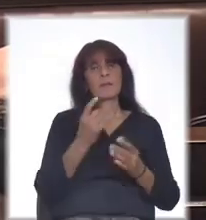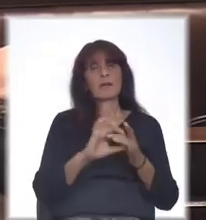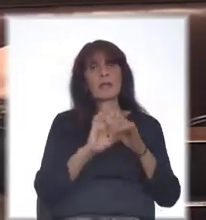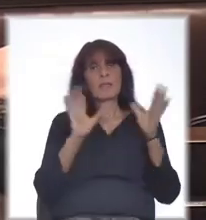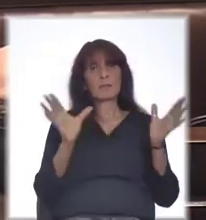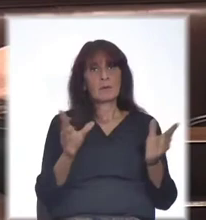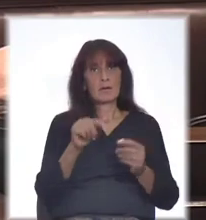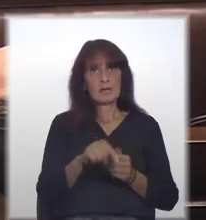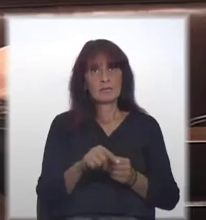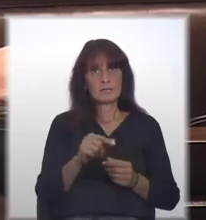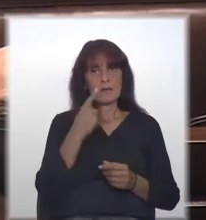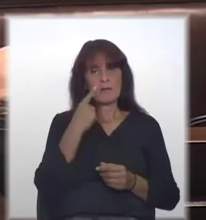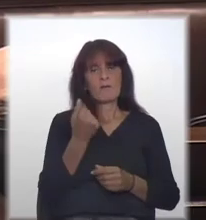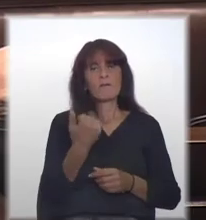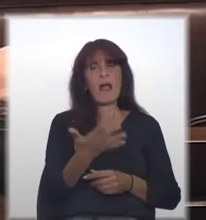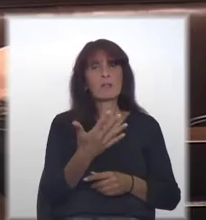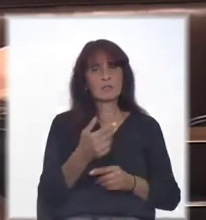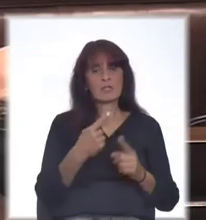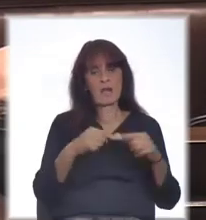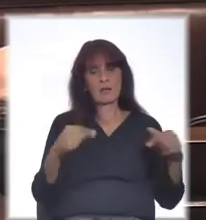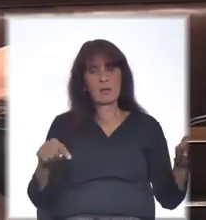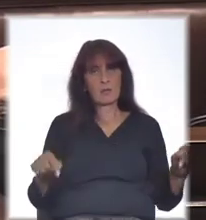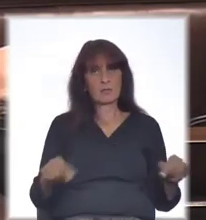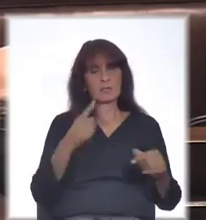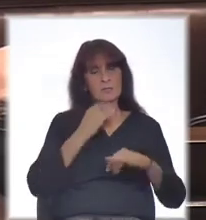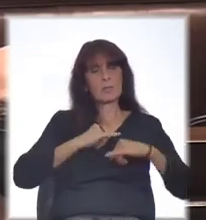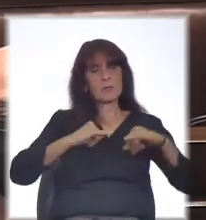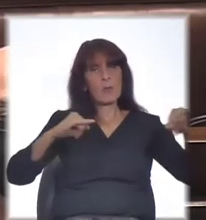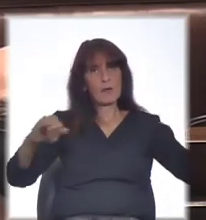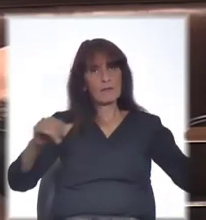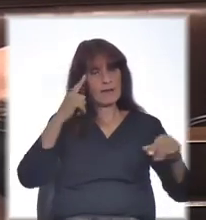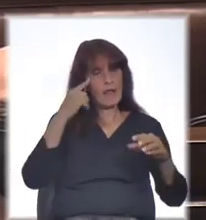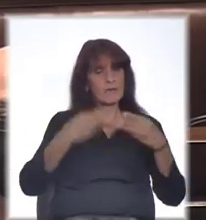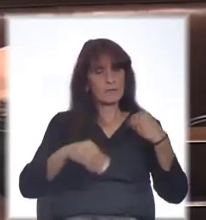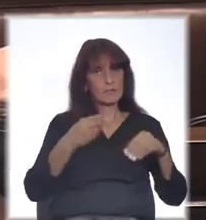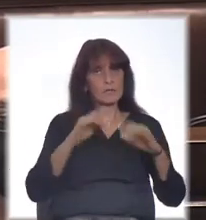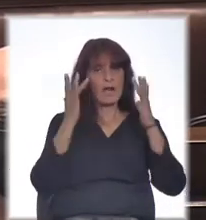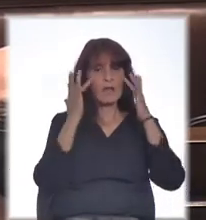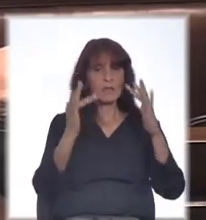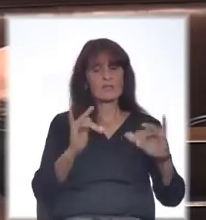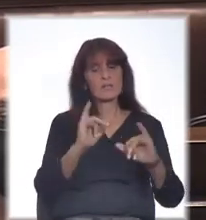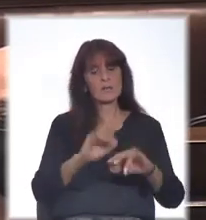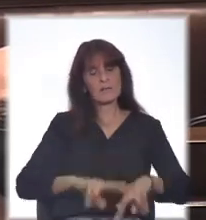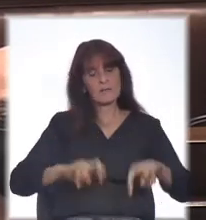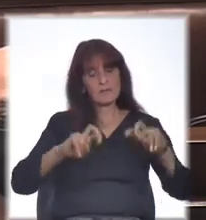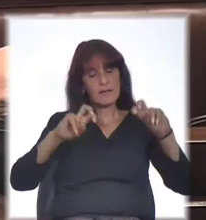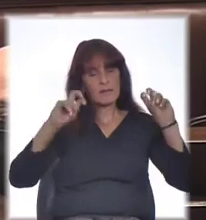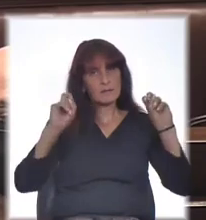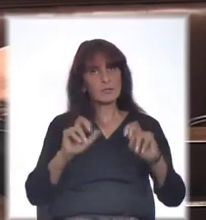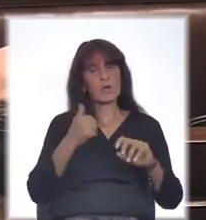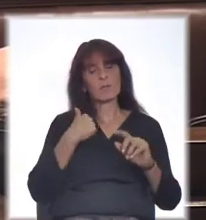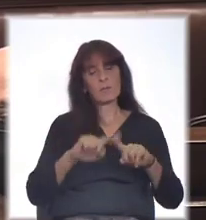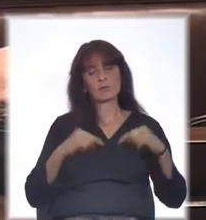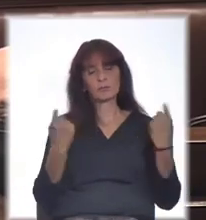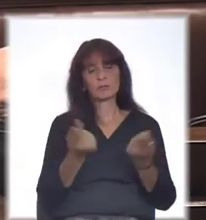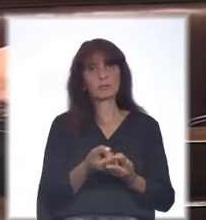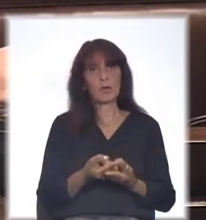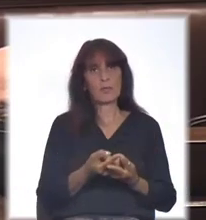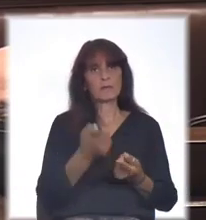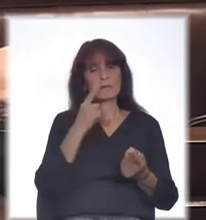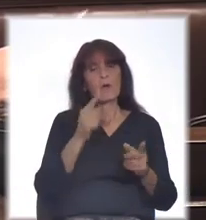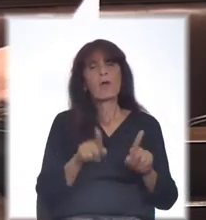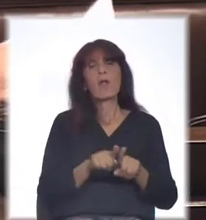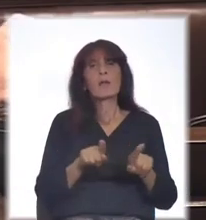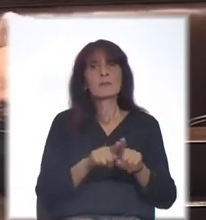democracia, revalorizar nuestras hazañas, promover la reflexión, la educación y la investigación de los mismos por parte de nuestra sociedad con la